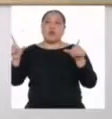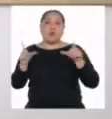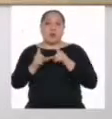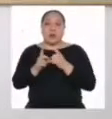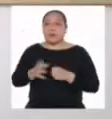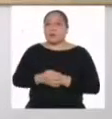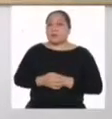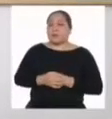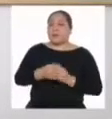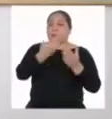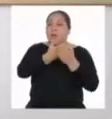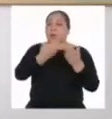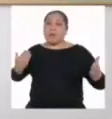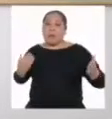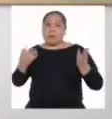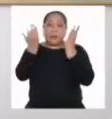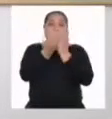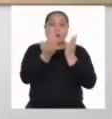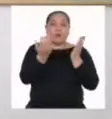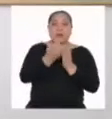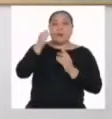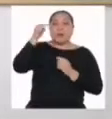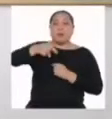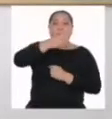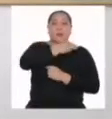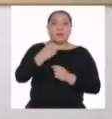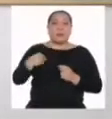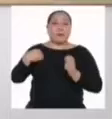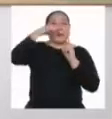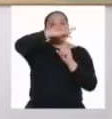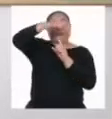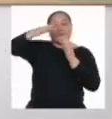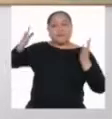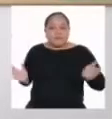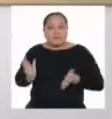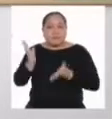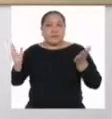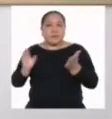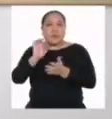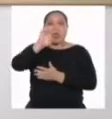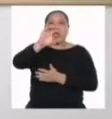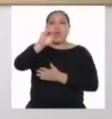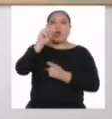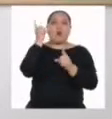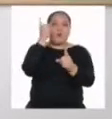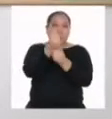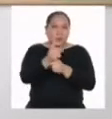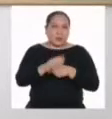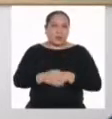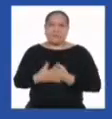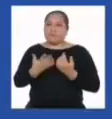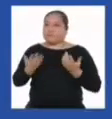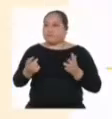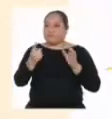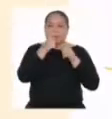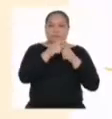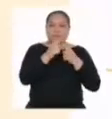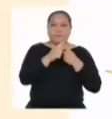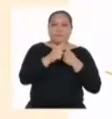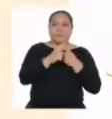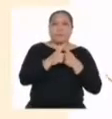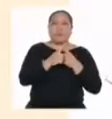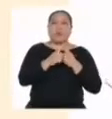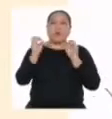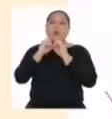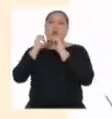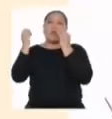espacios, aparte de la escuela, donde el Ministerio del Ambiente promueve la ecoeficiencia, como son